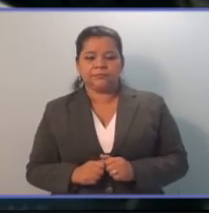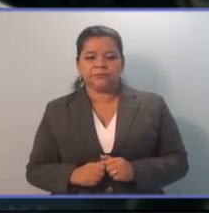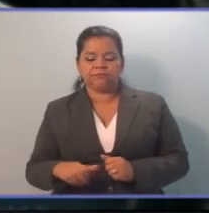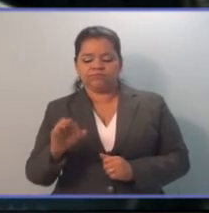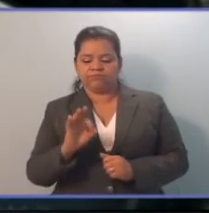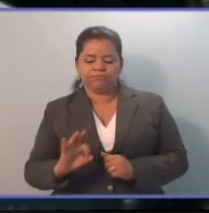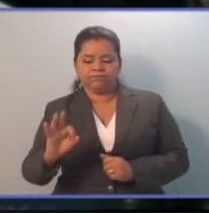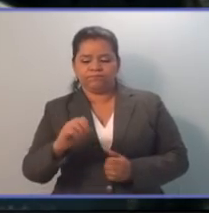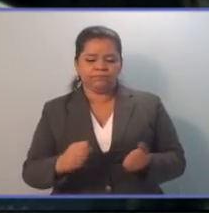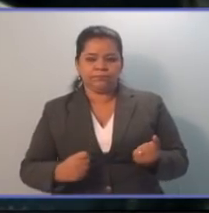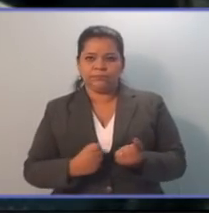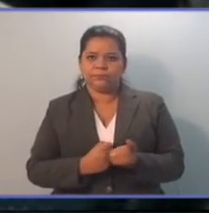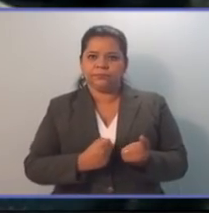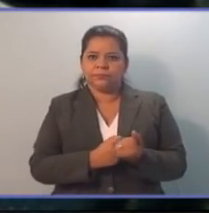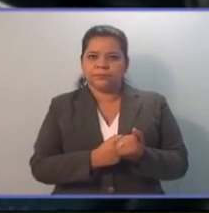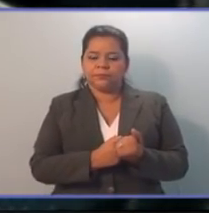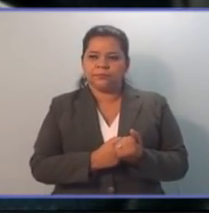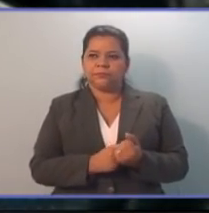fortalecer